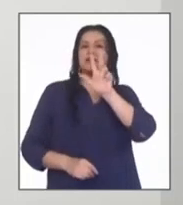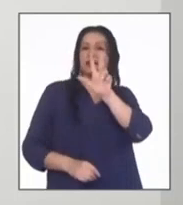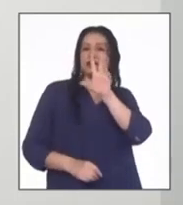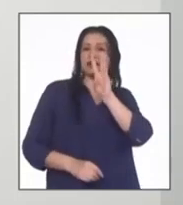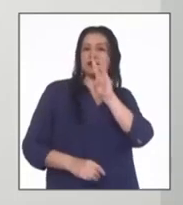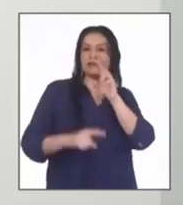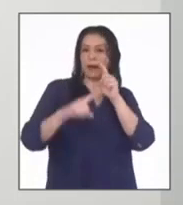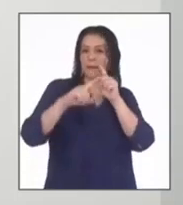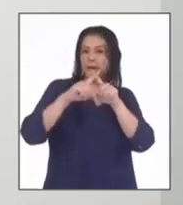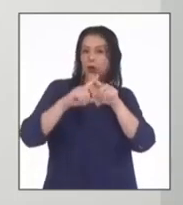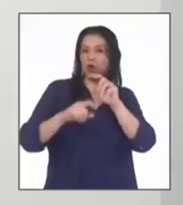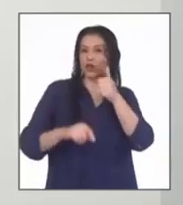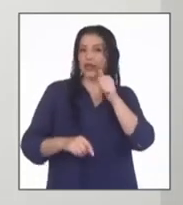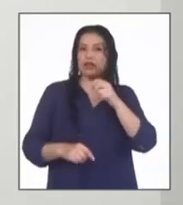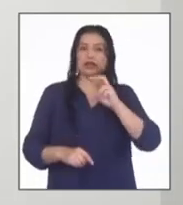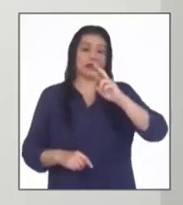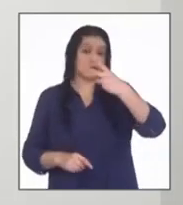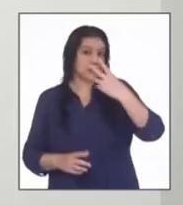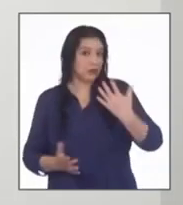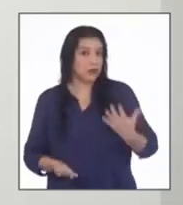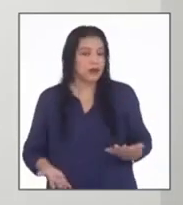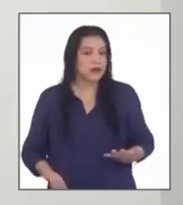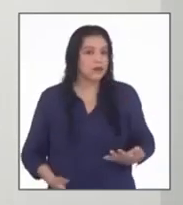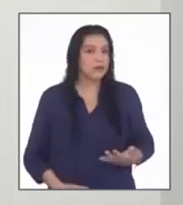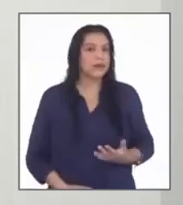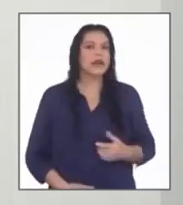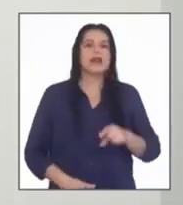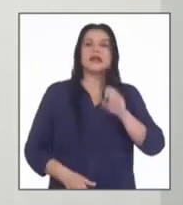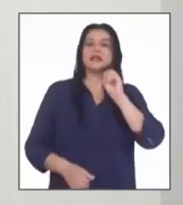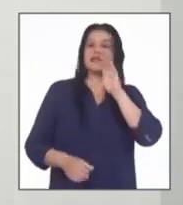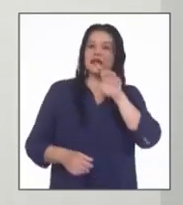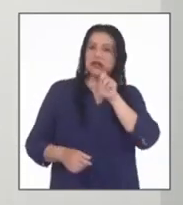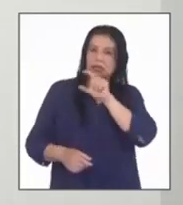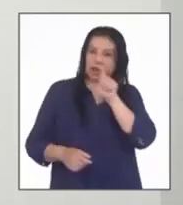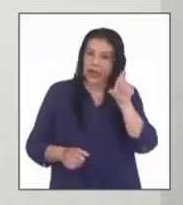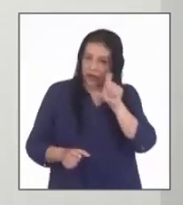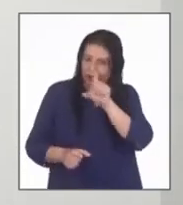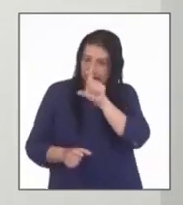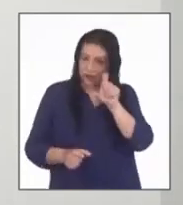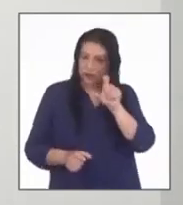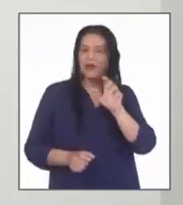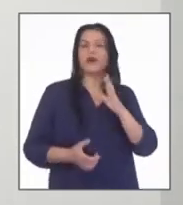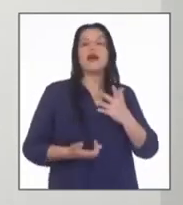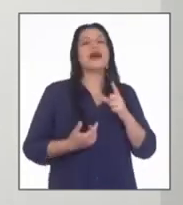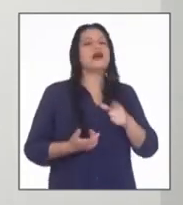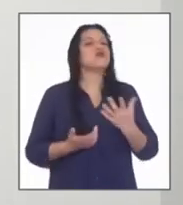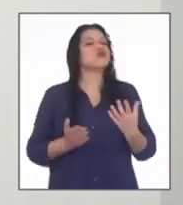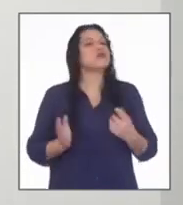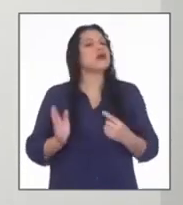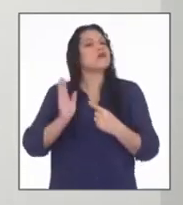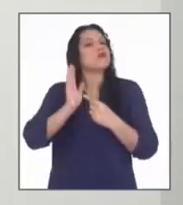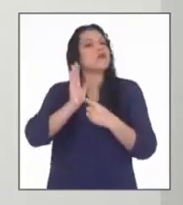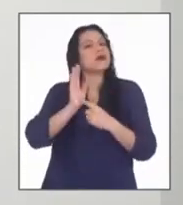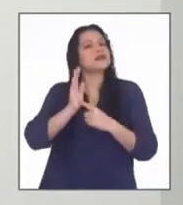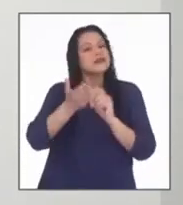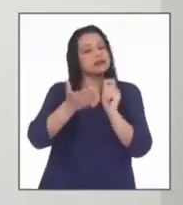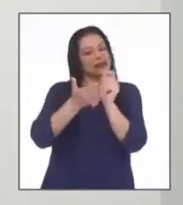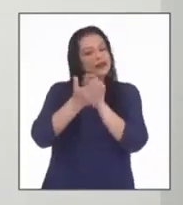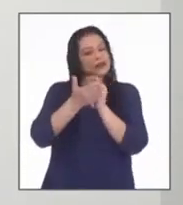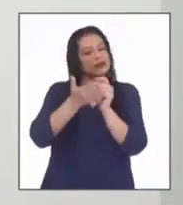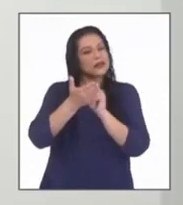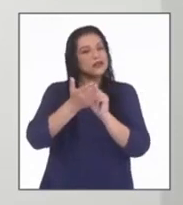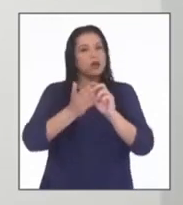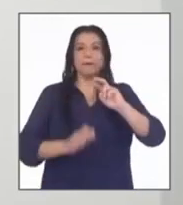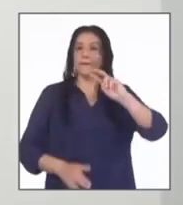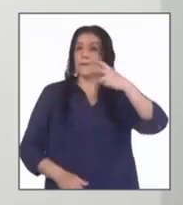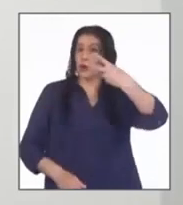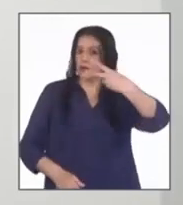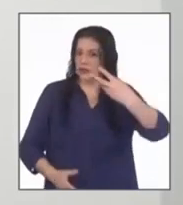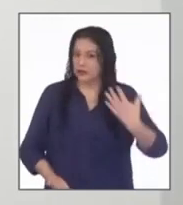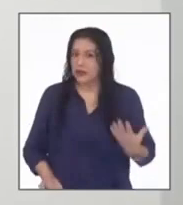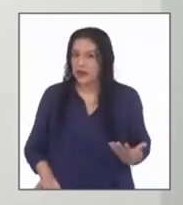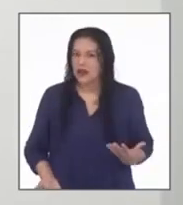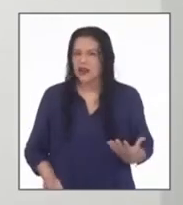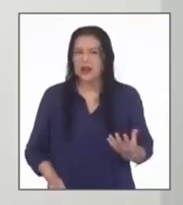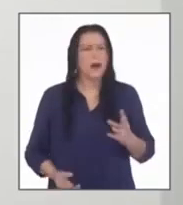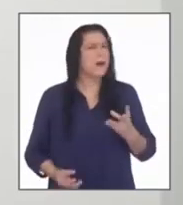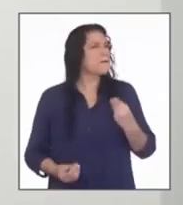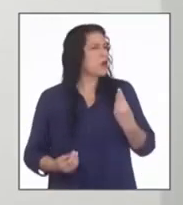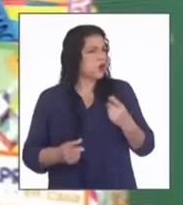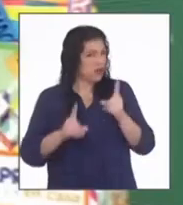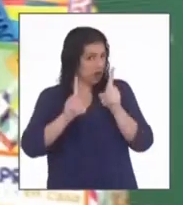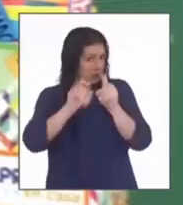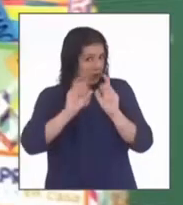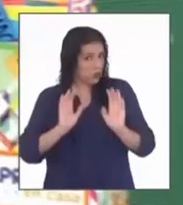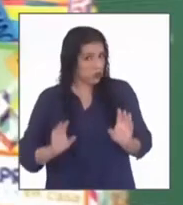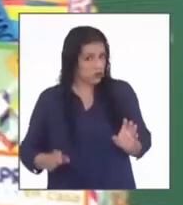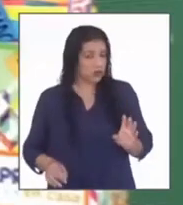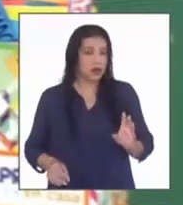36 por 10 elevado al cuadrado. Se dice que esa expresión es una expresión escrita en notación exponencial. ¿Saben por